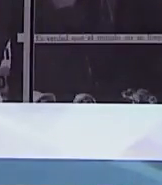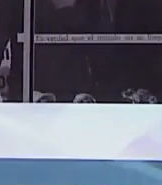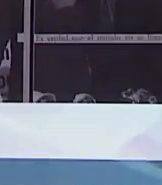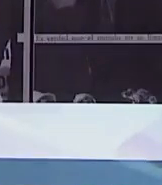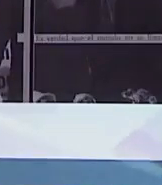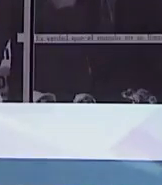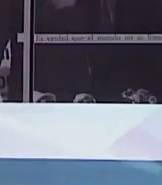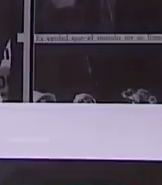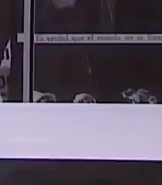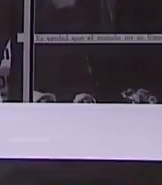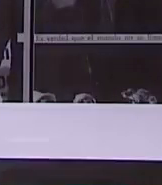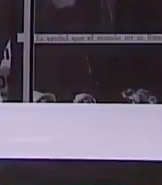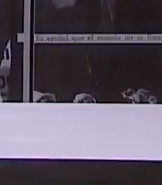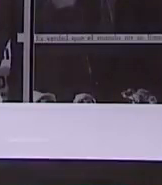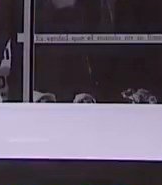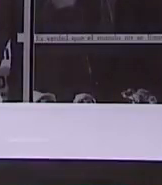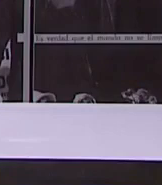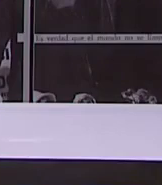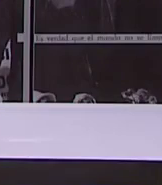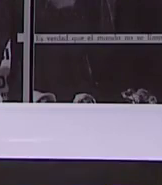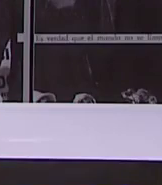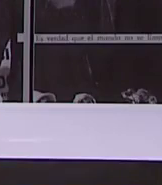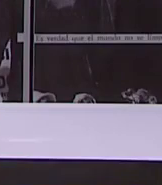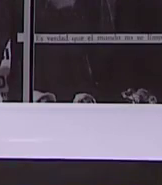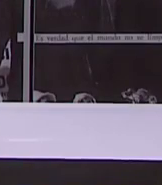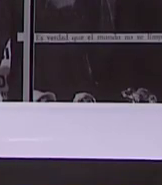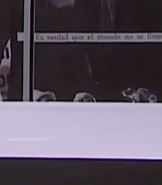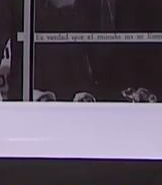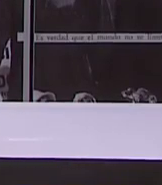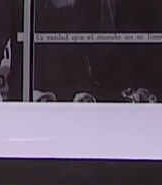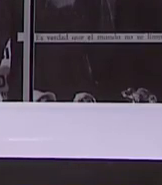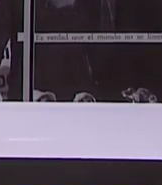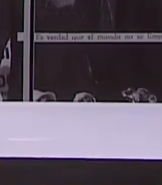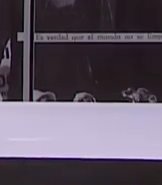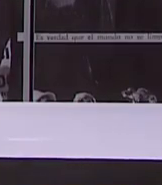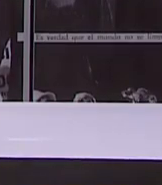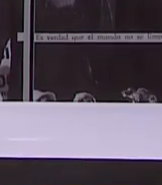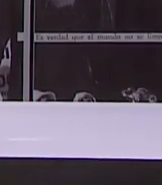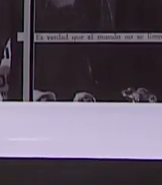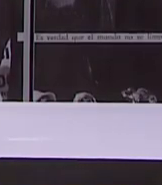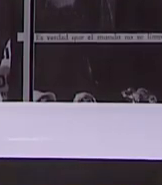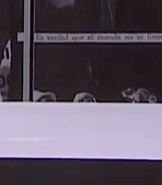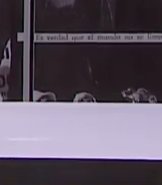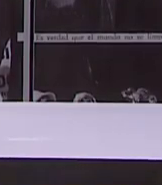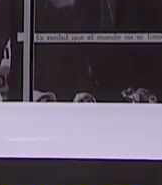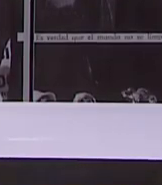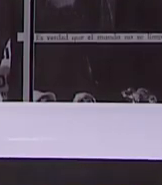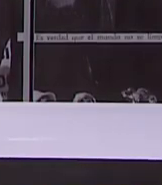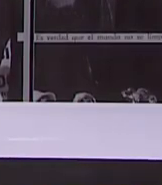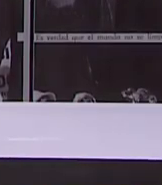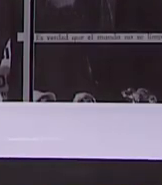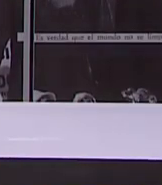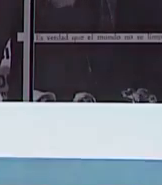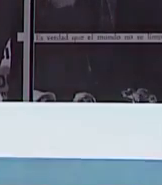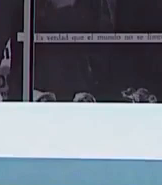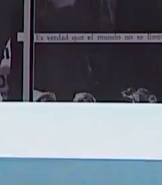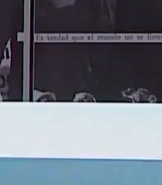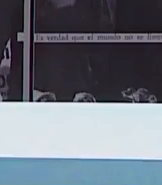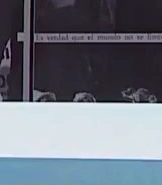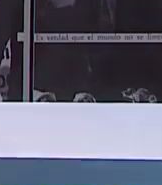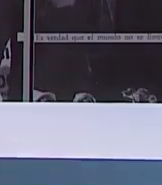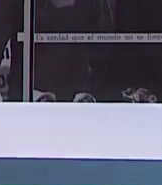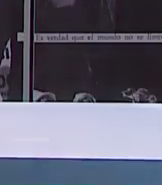Segundo bloque en Con Voz Propia y vamos a nuestras conversaciones de género. Y hoy con un tema que van a conversar Fabiana Túñez y Diana